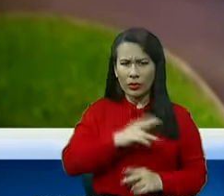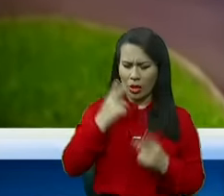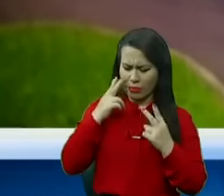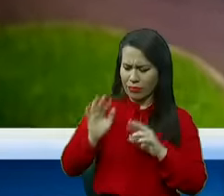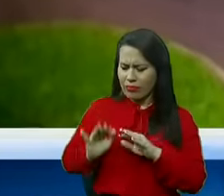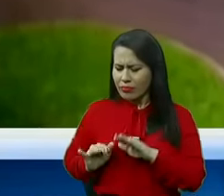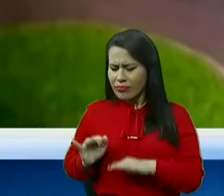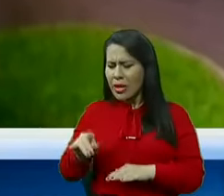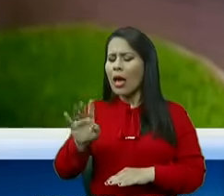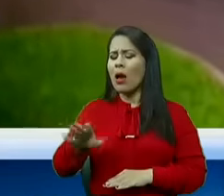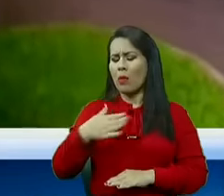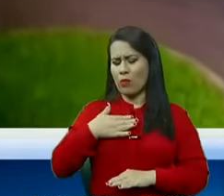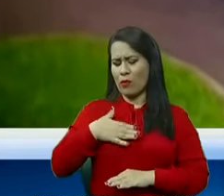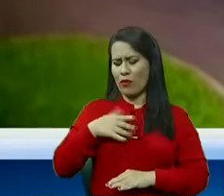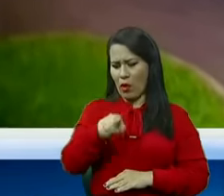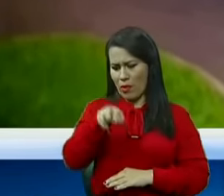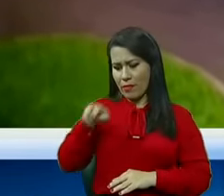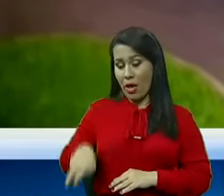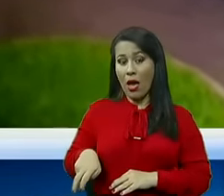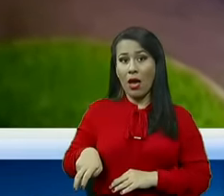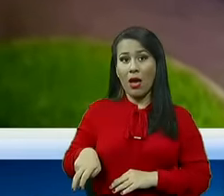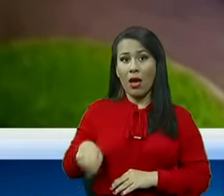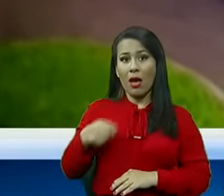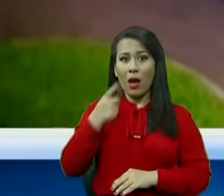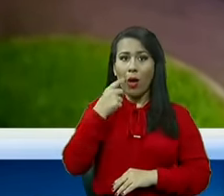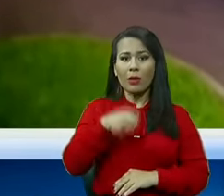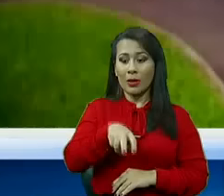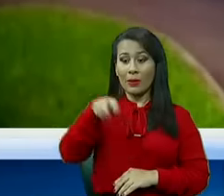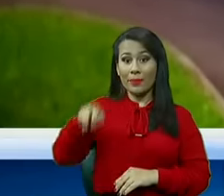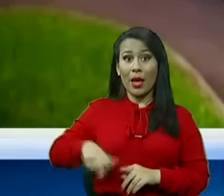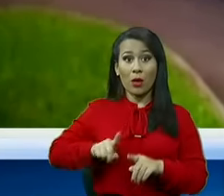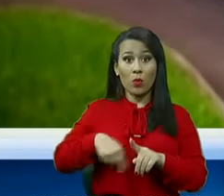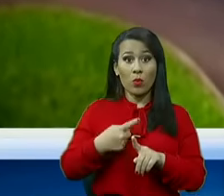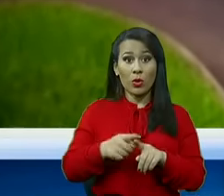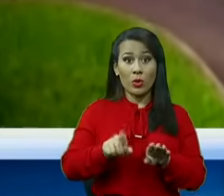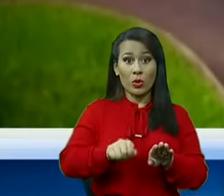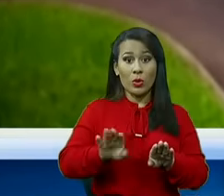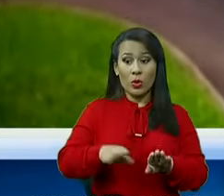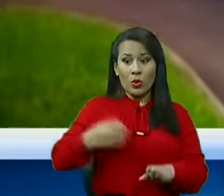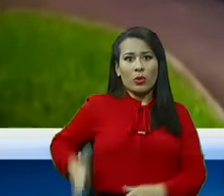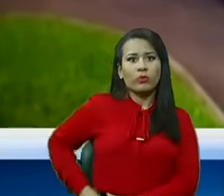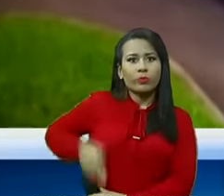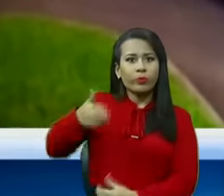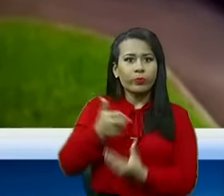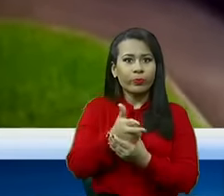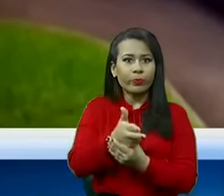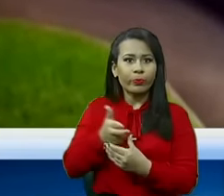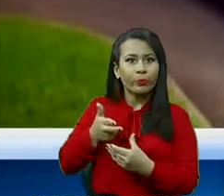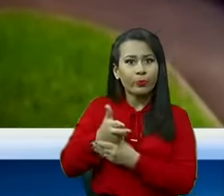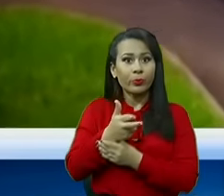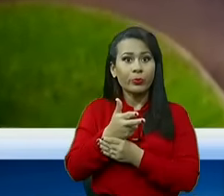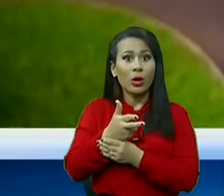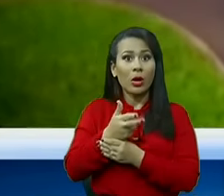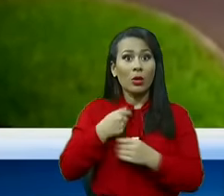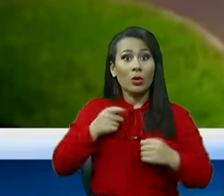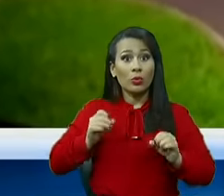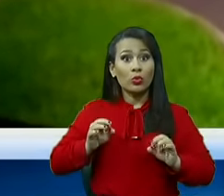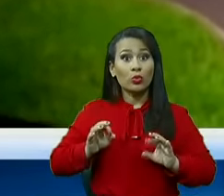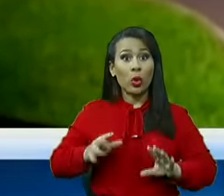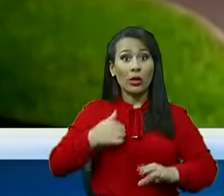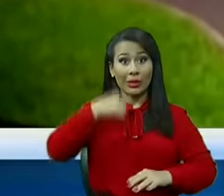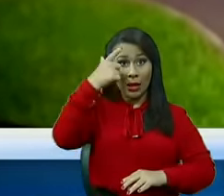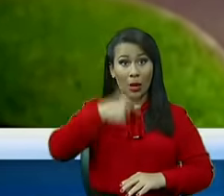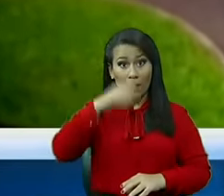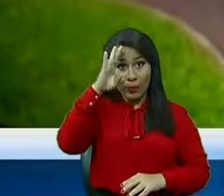cautela Pide al conductor que se baje Este accede pero al abrir la puerta descarga el arma que tiene en sus manos milagrosamente el gendarme